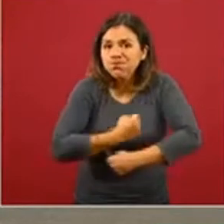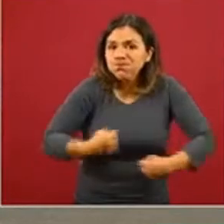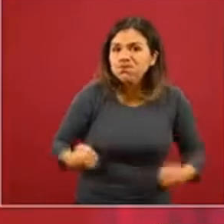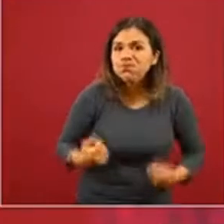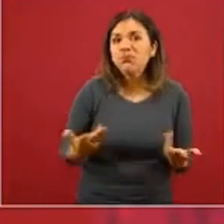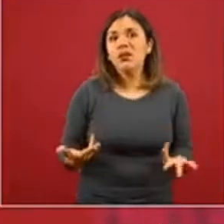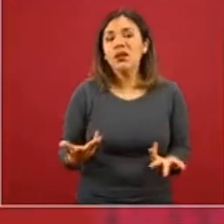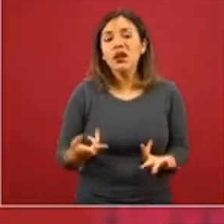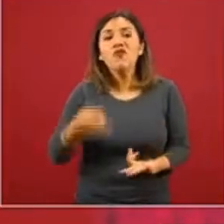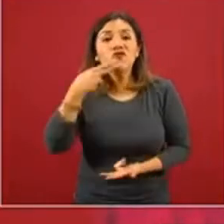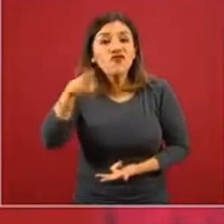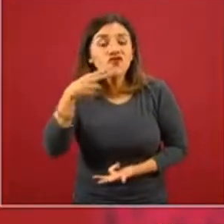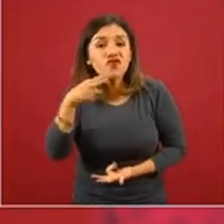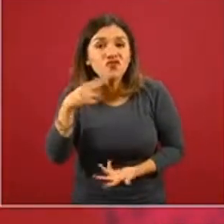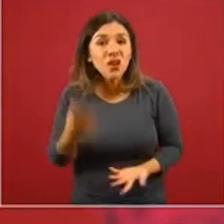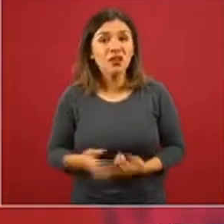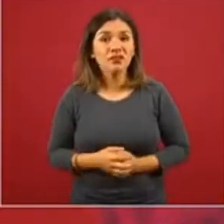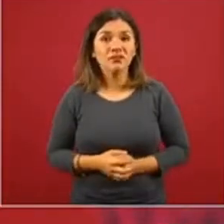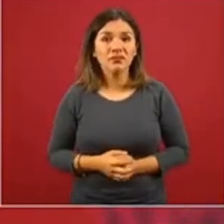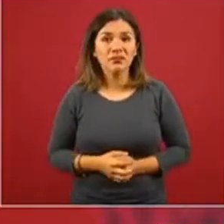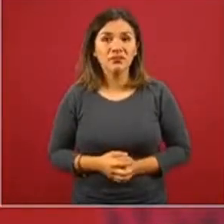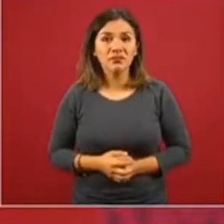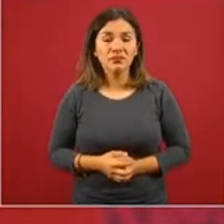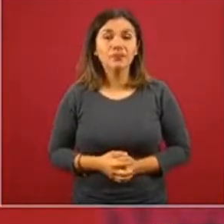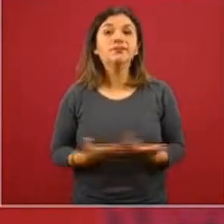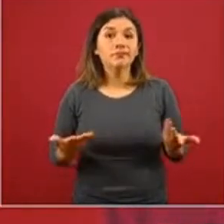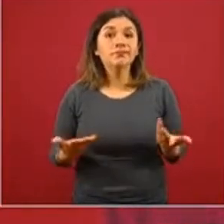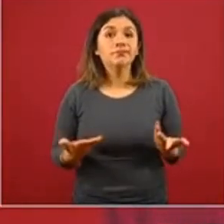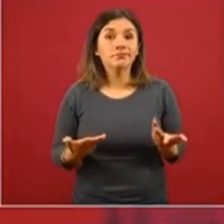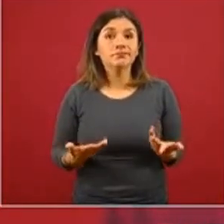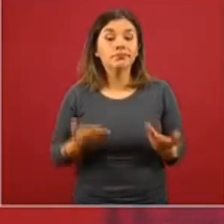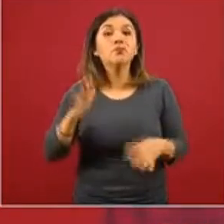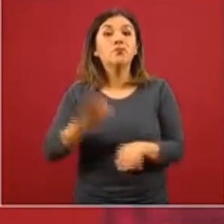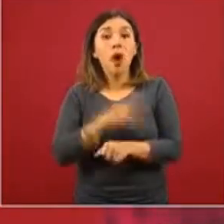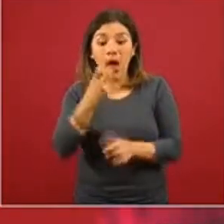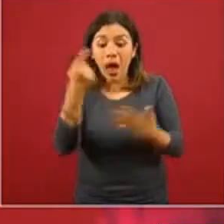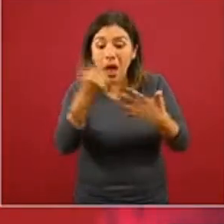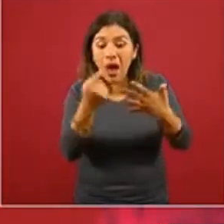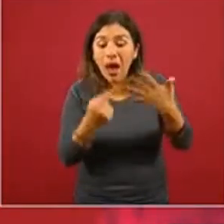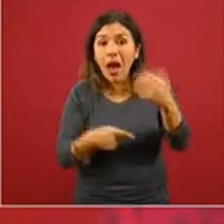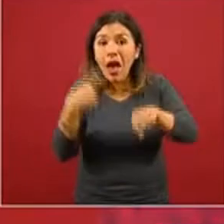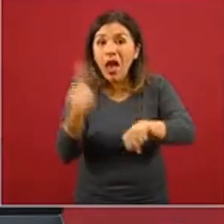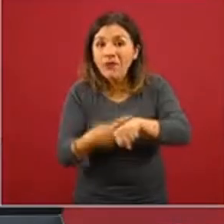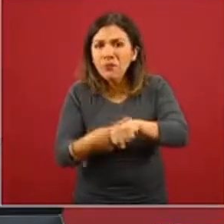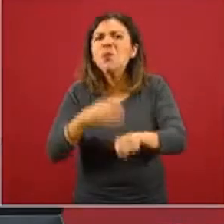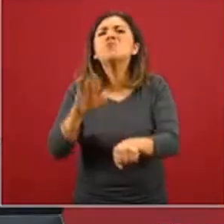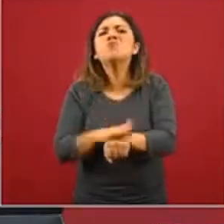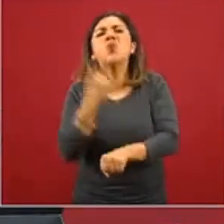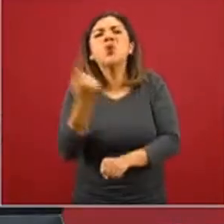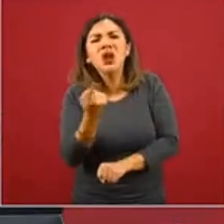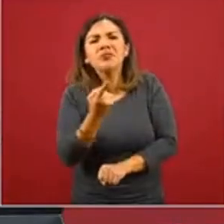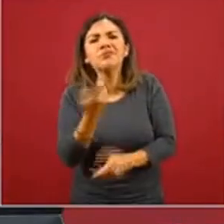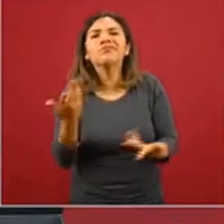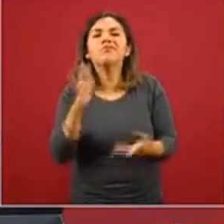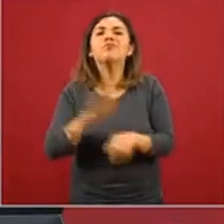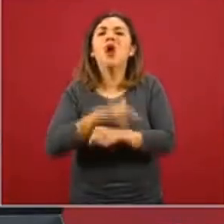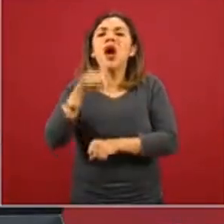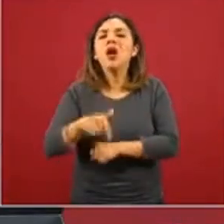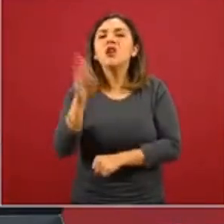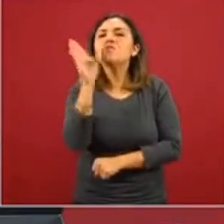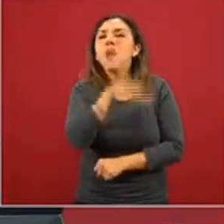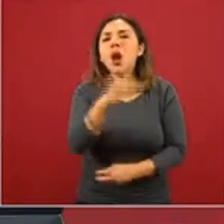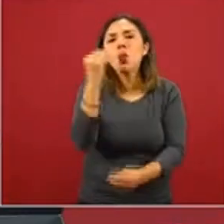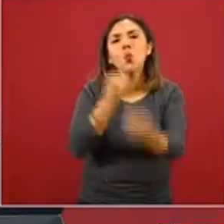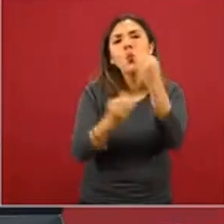obesidad, tabaquismo. ¿Por qué se causaron estas enfermedades? Por una mala